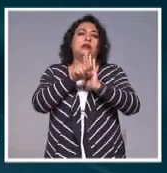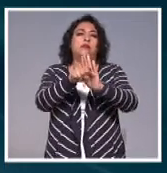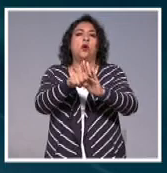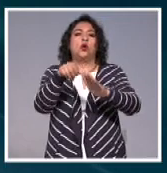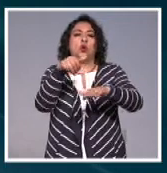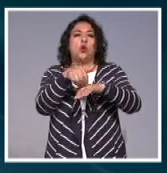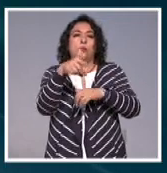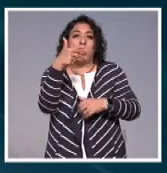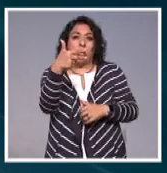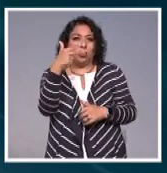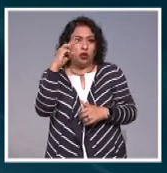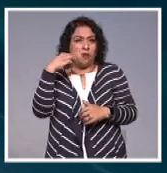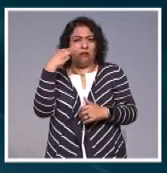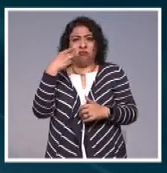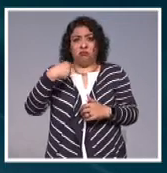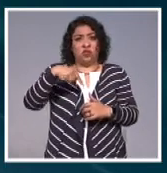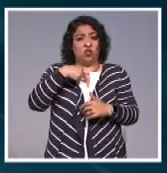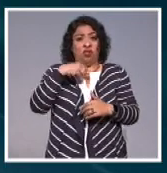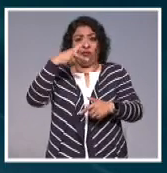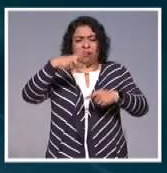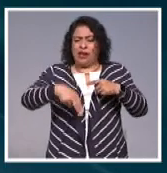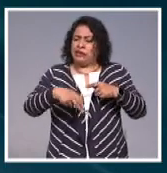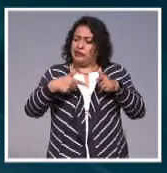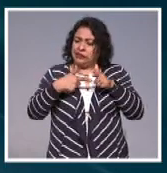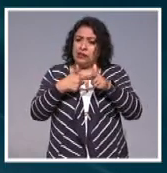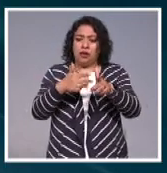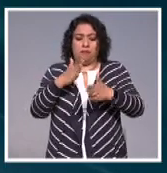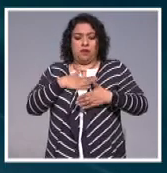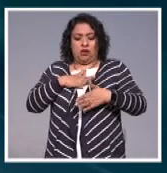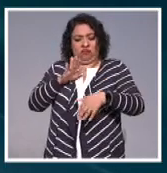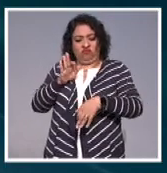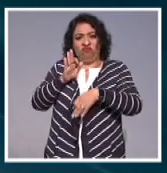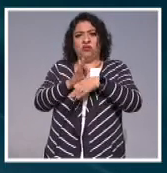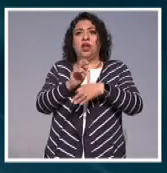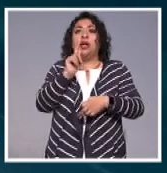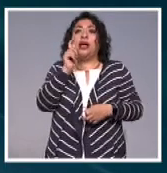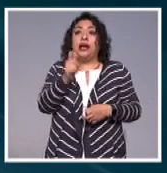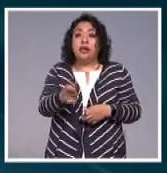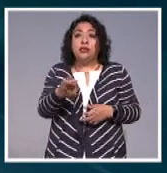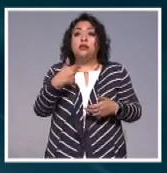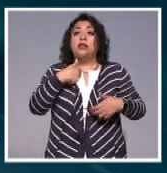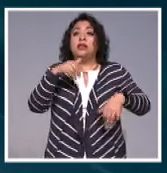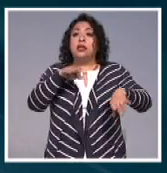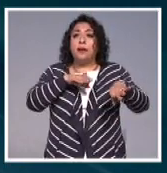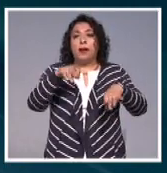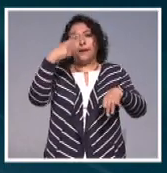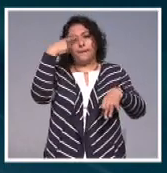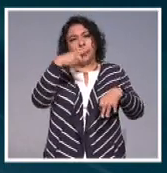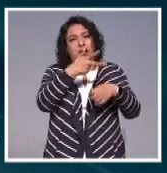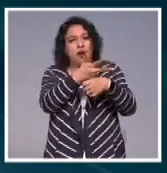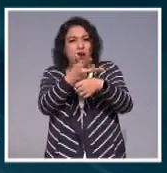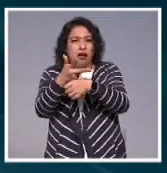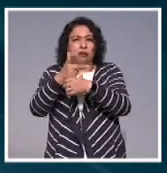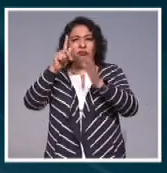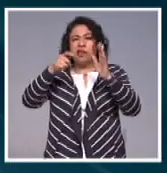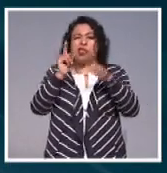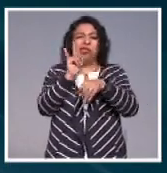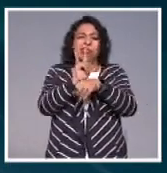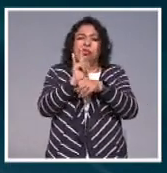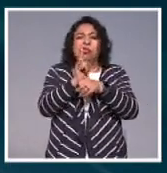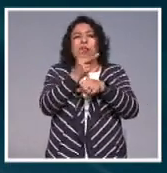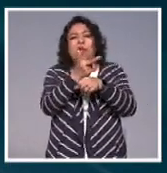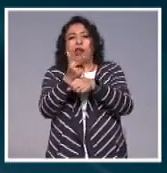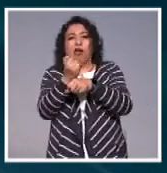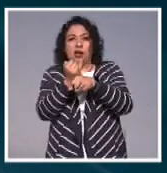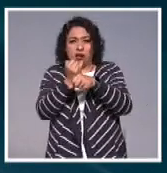pero para nosotros es una lucha constante desde nuestra trinchera, que es el quehacer de hacer películas de ficción y